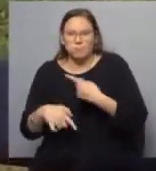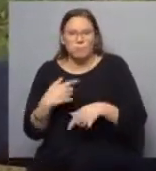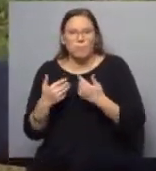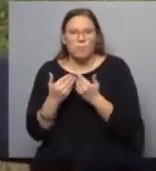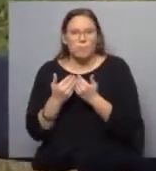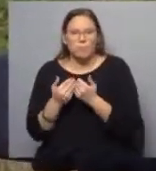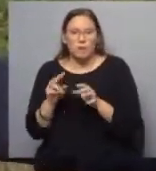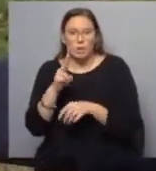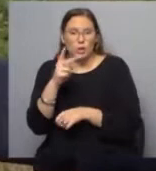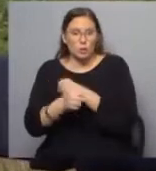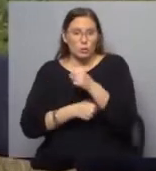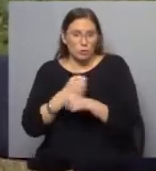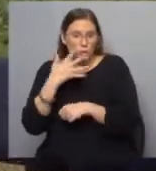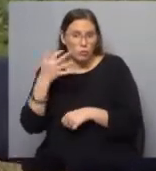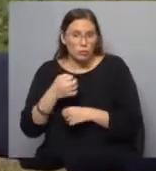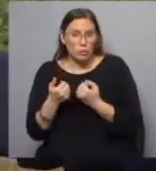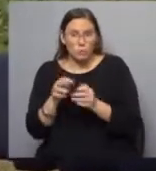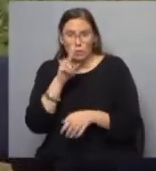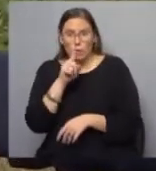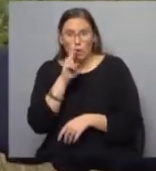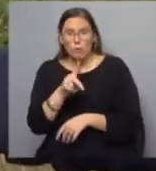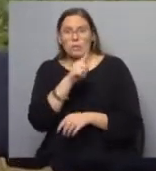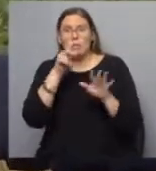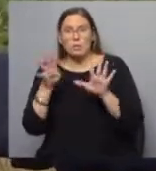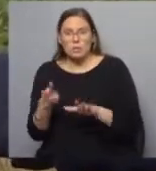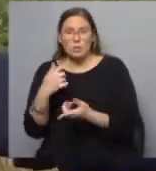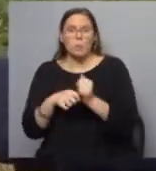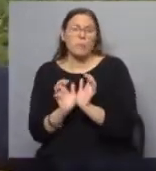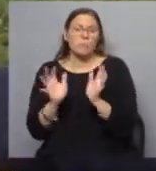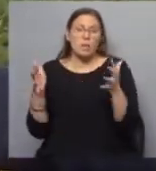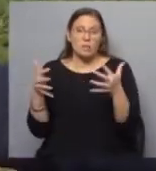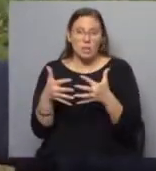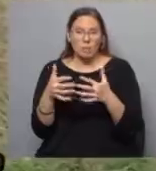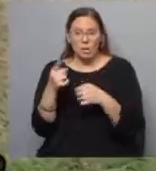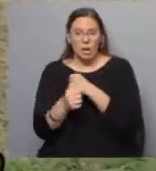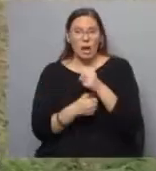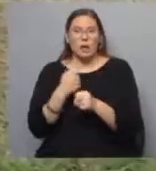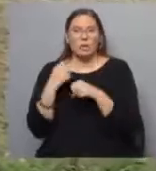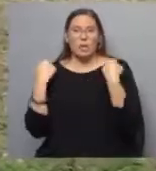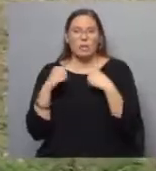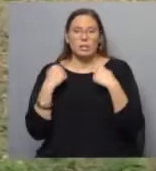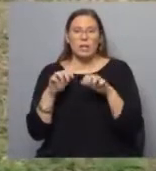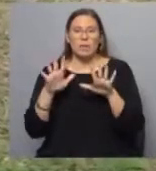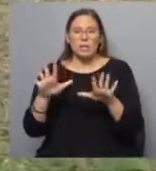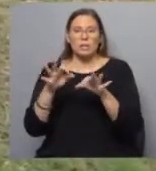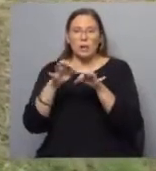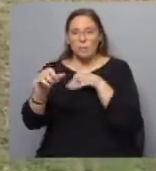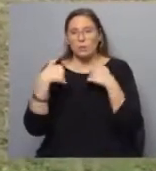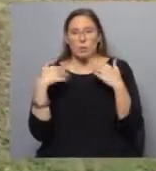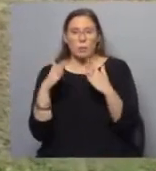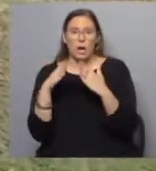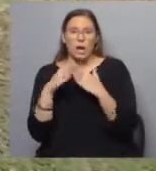eso hace 2 años en realidad, porque empecé en el 2019, pero con la pandemia de por medio. Ese año entrenaba 10 metros en mi casa, como